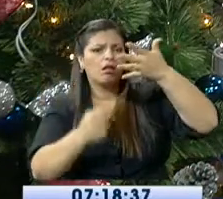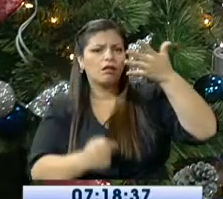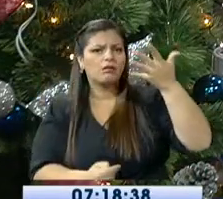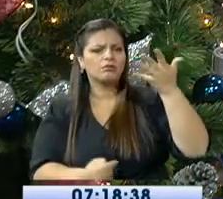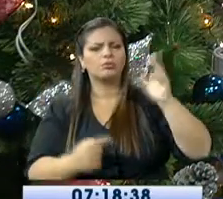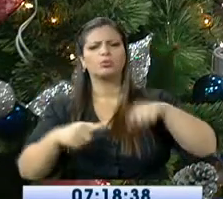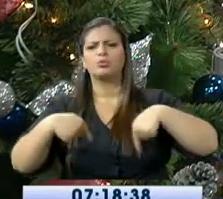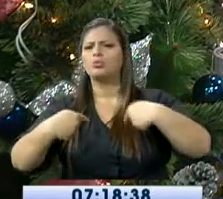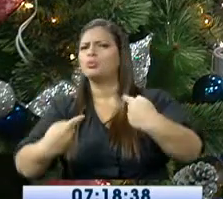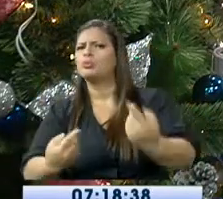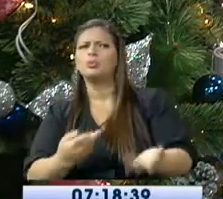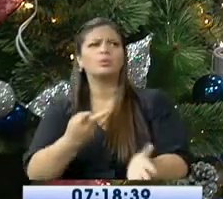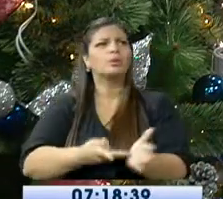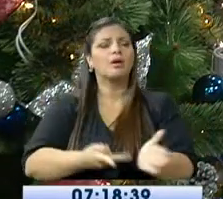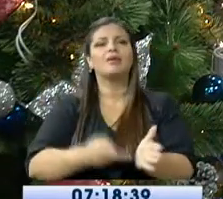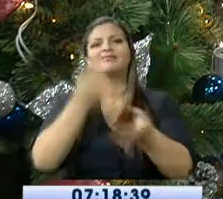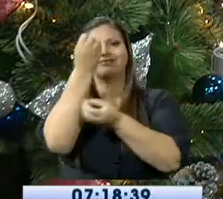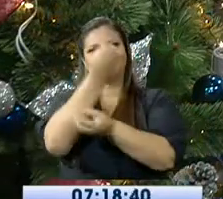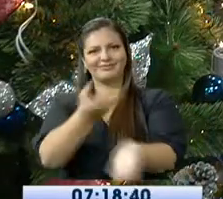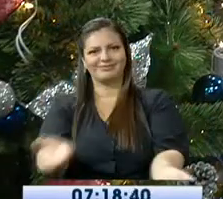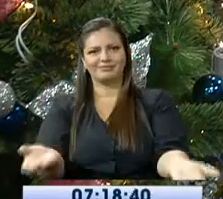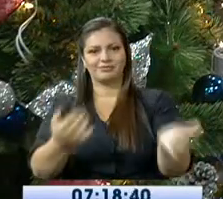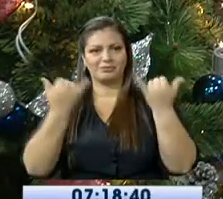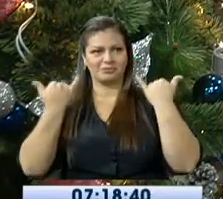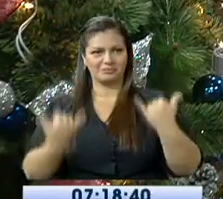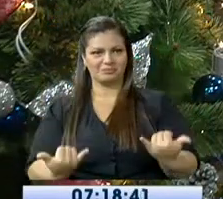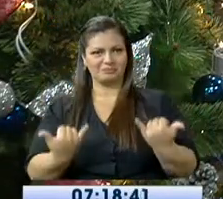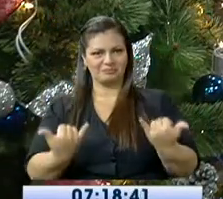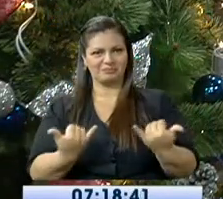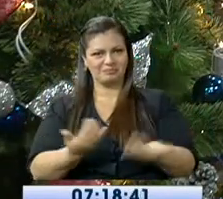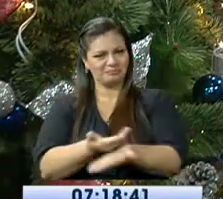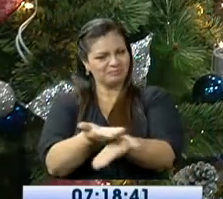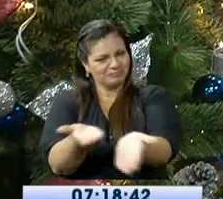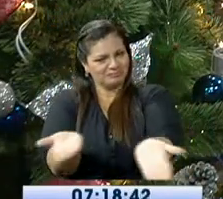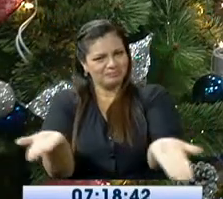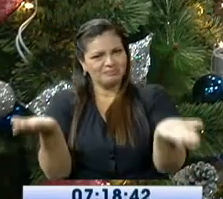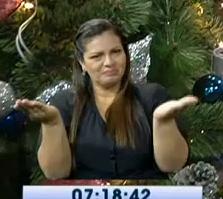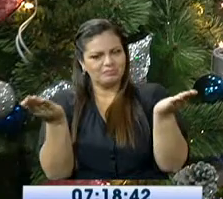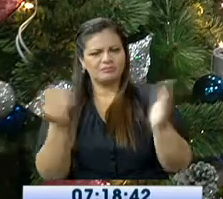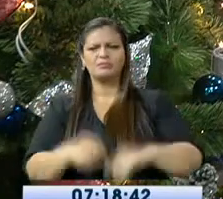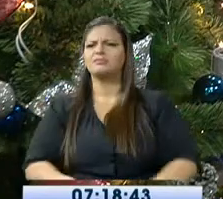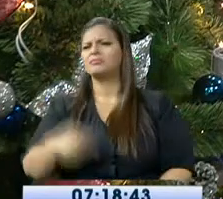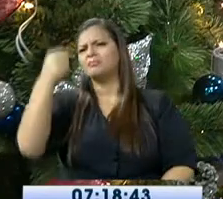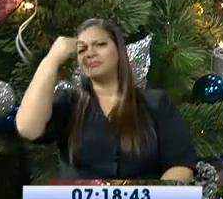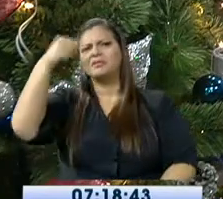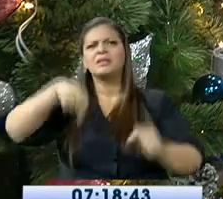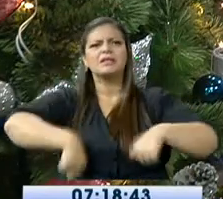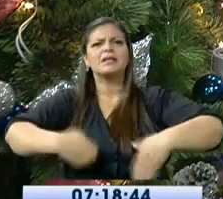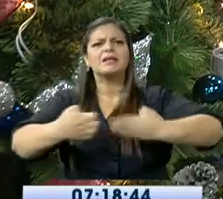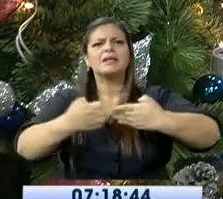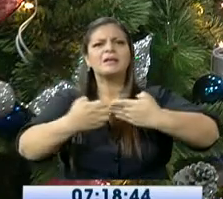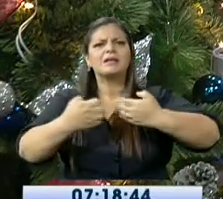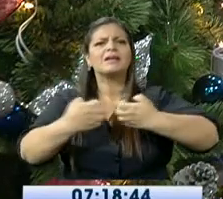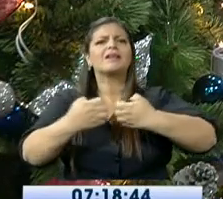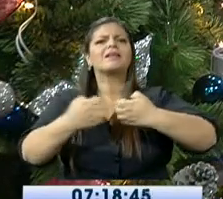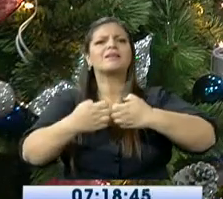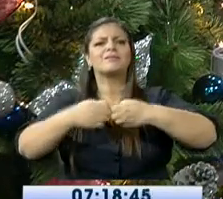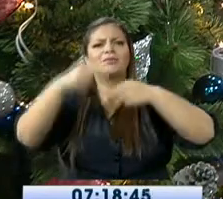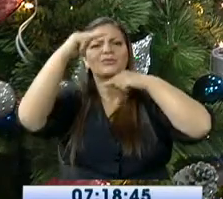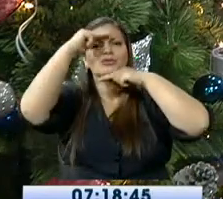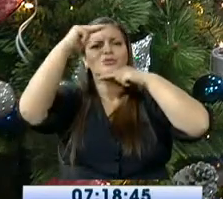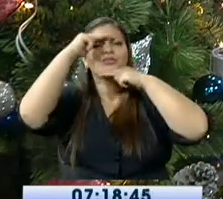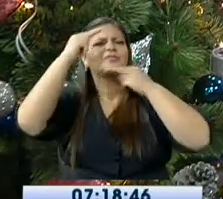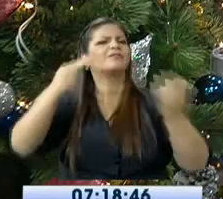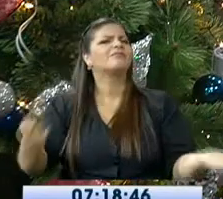Hoy queremos compartir con ustedes, nuestros televidentes, quienes son parte del equipo que hace posible